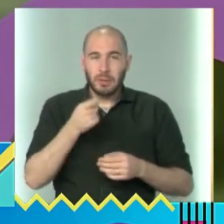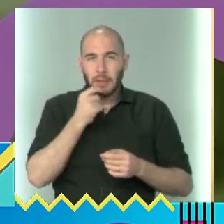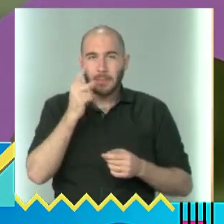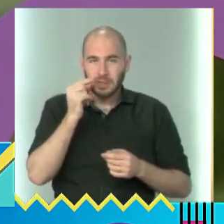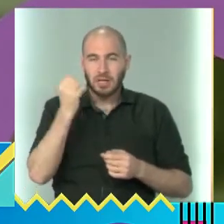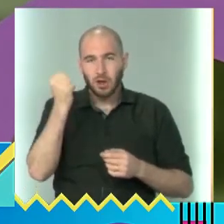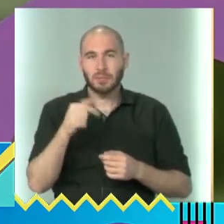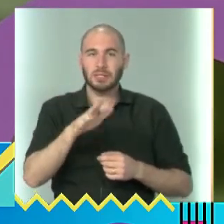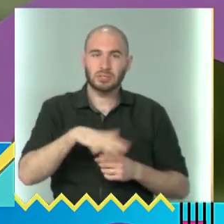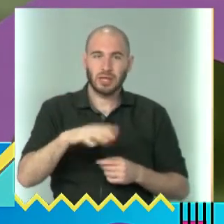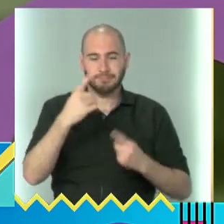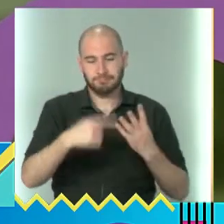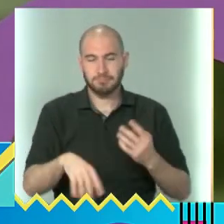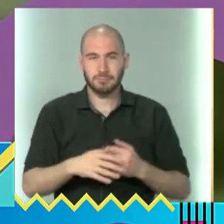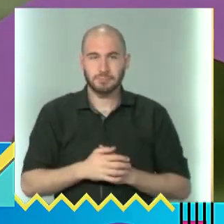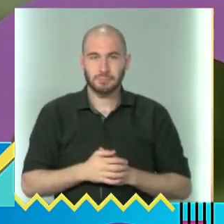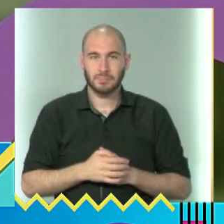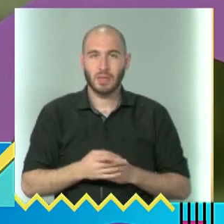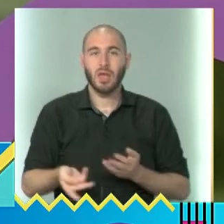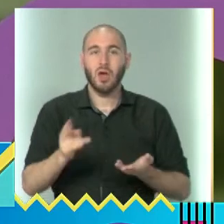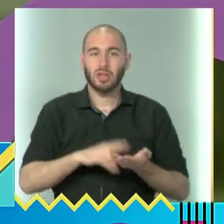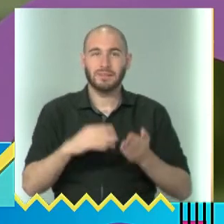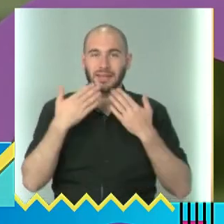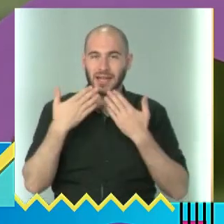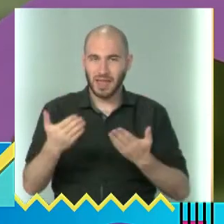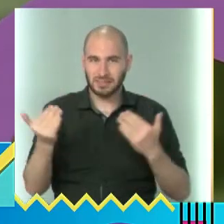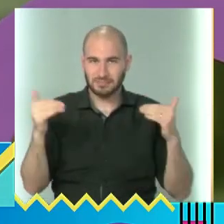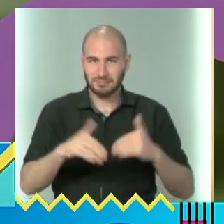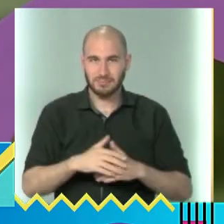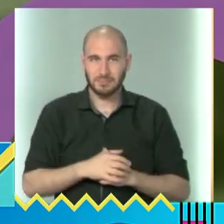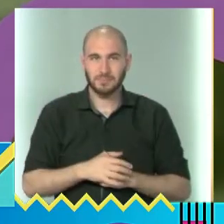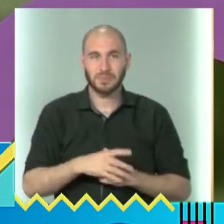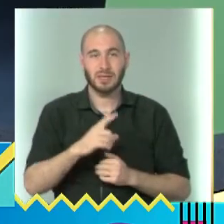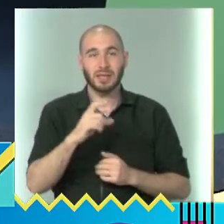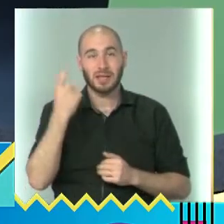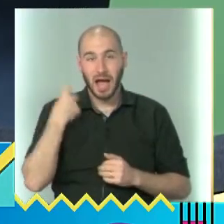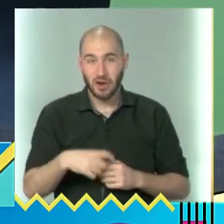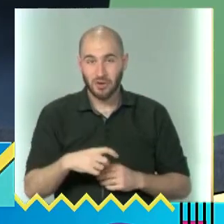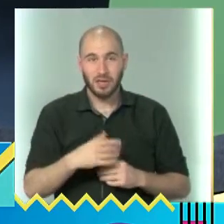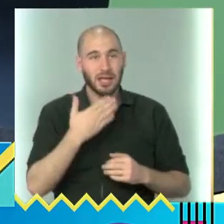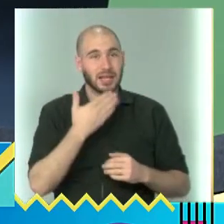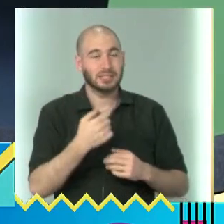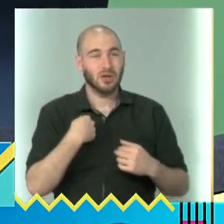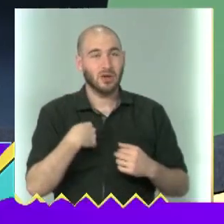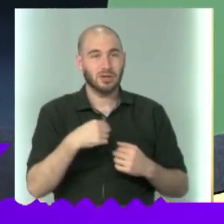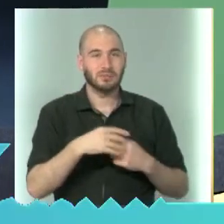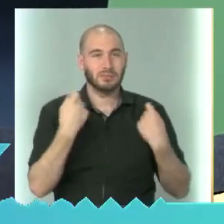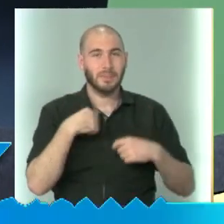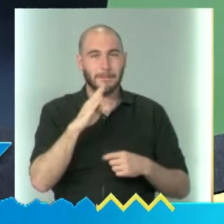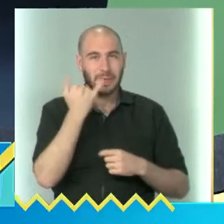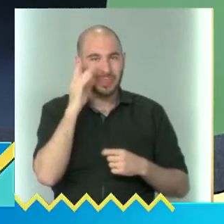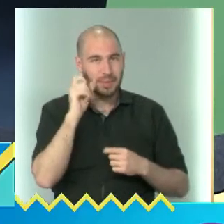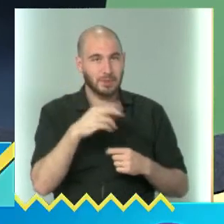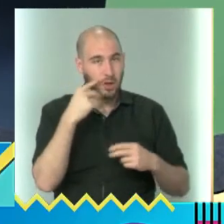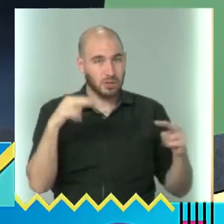política, económica, social, etcétera. Así que nuevamente, muchas gracias por este programa. Gracias. Caro, bueno, agradezco el look del día de hoy que me vistió Baitip y